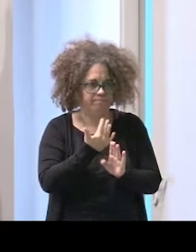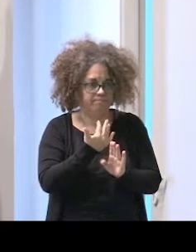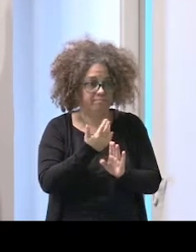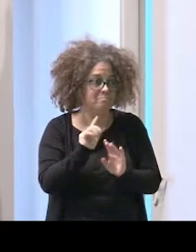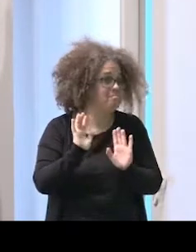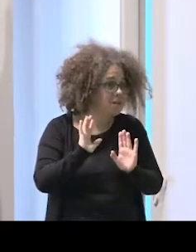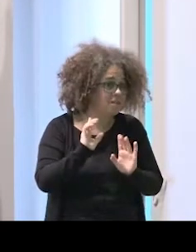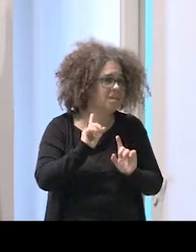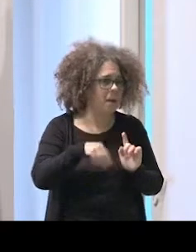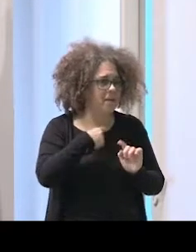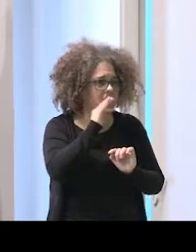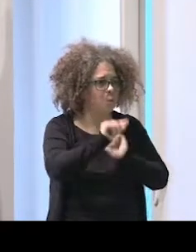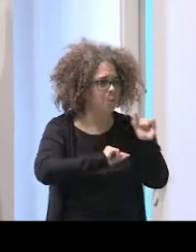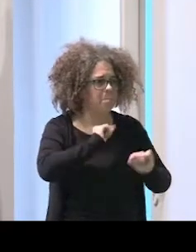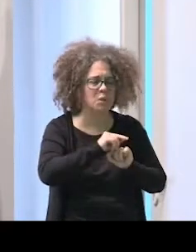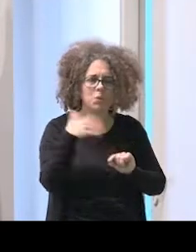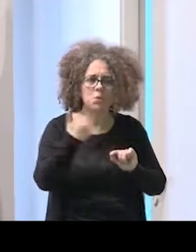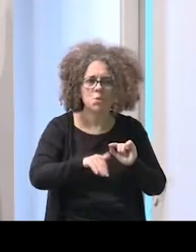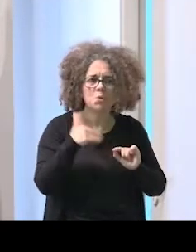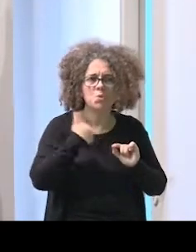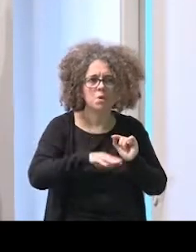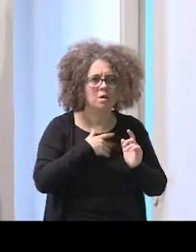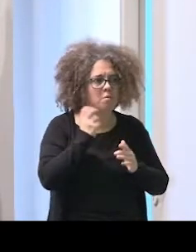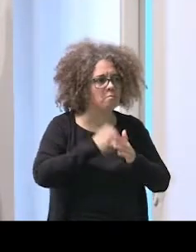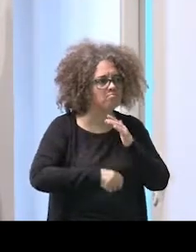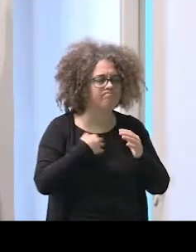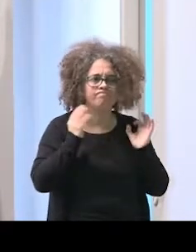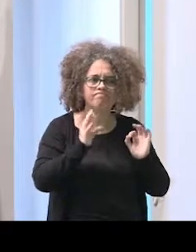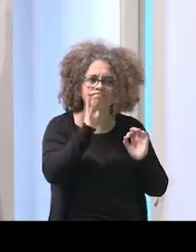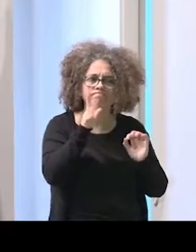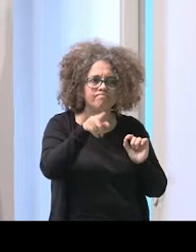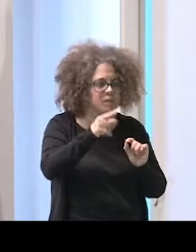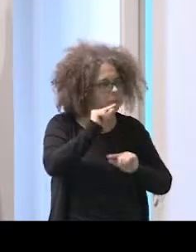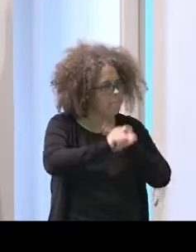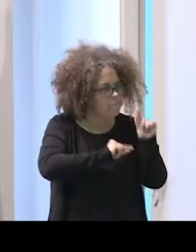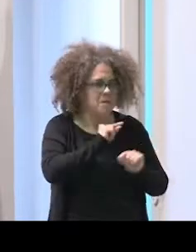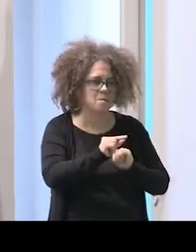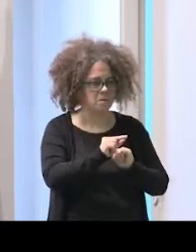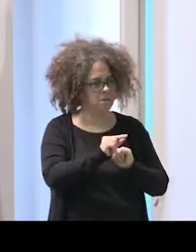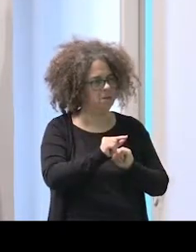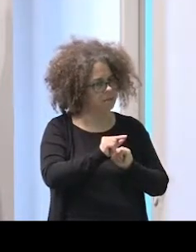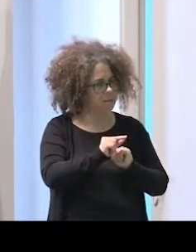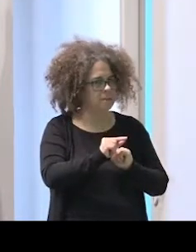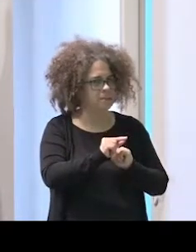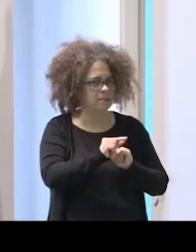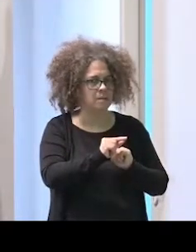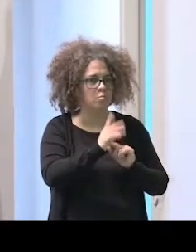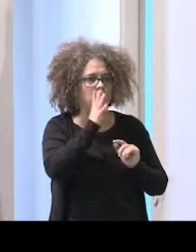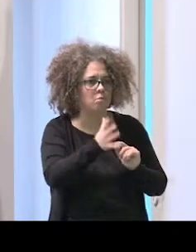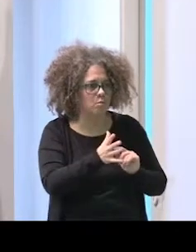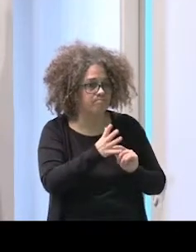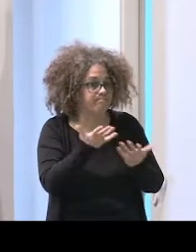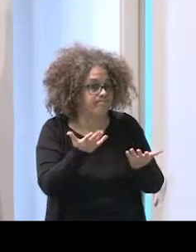puñetero, ¿vale? Y eso, cuando hablas con los otorrinos, ellos mismos te lo dicen. Dicen, es que es un virus fastidiado. ¿Por qué? Pues